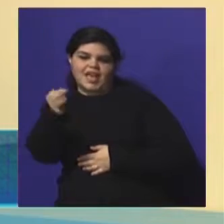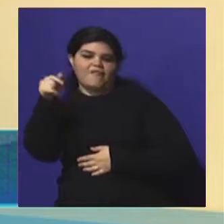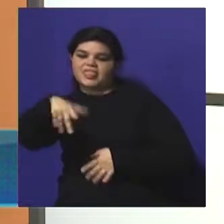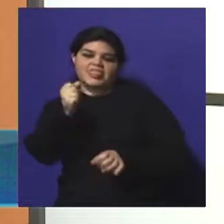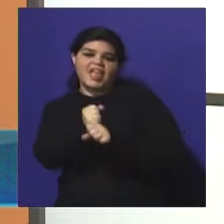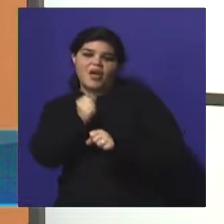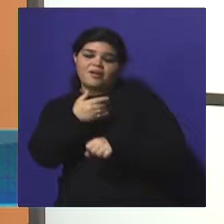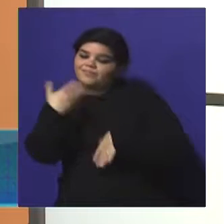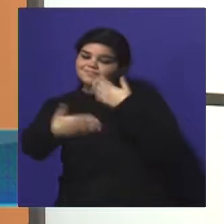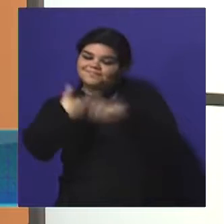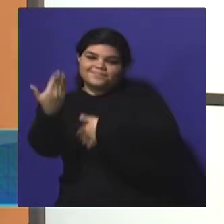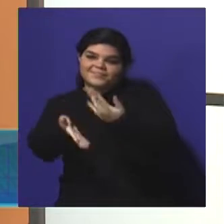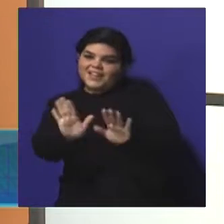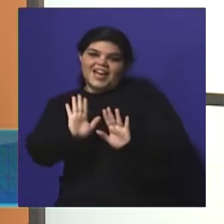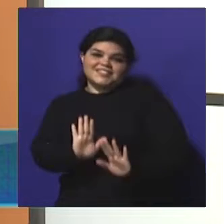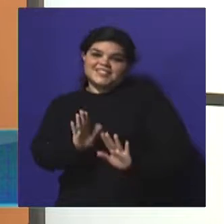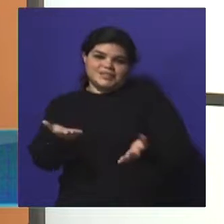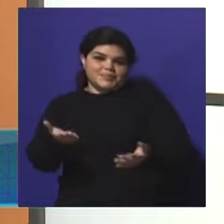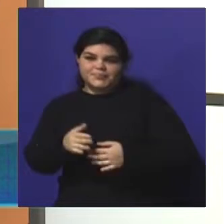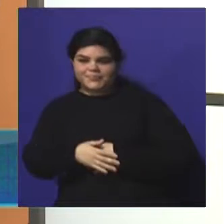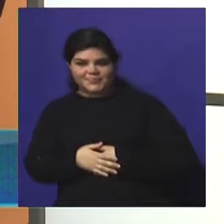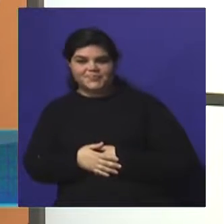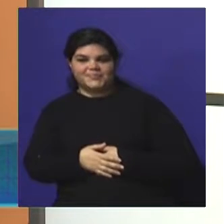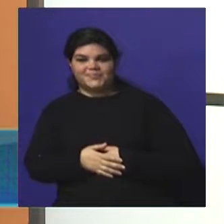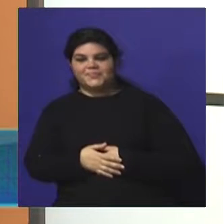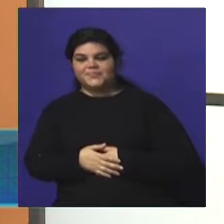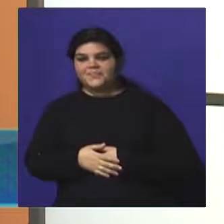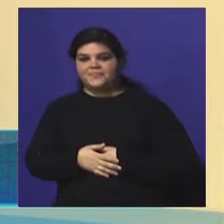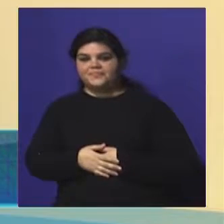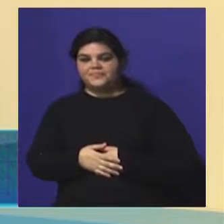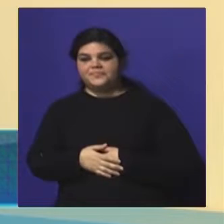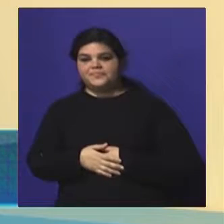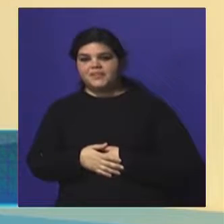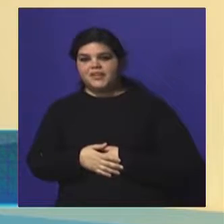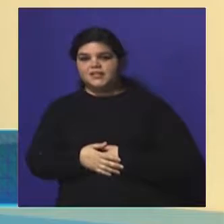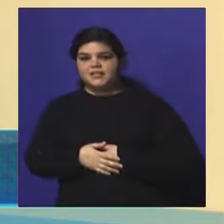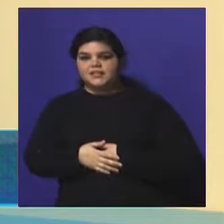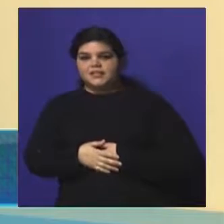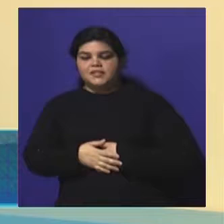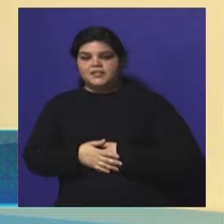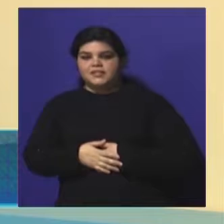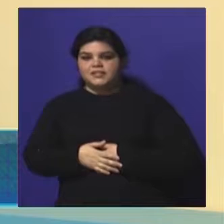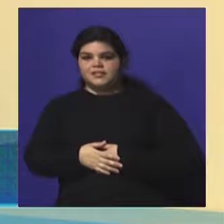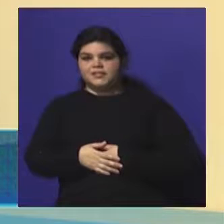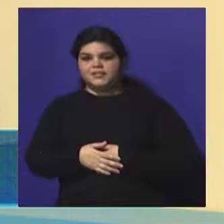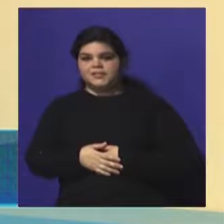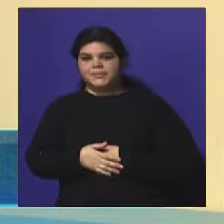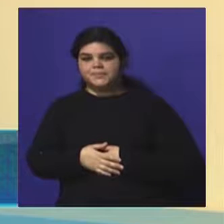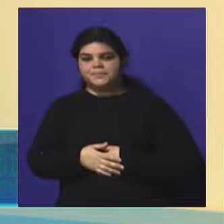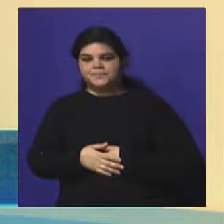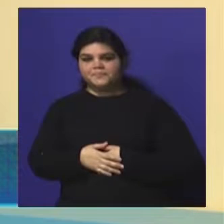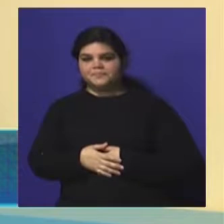¿no? Es así. Bueno. Totalmente. Bueno, estamos ya dispuestos a entrar en nuestro